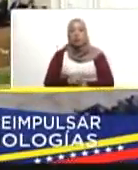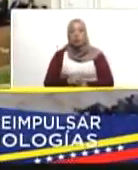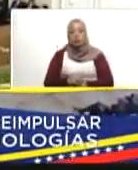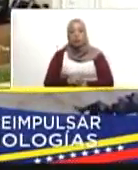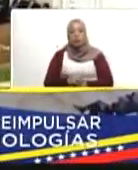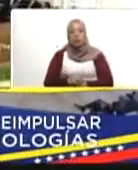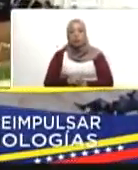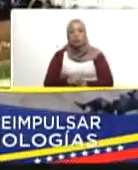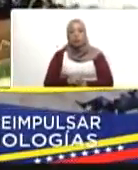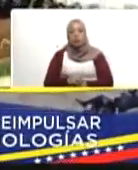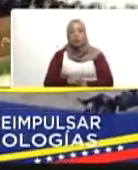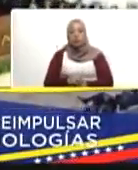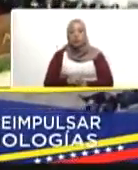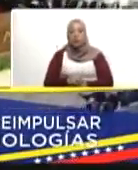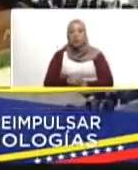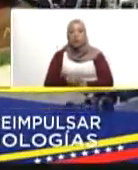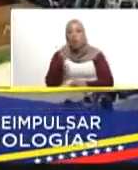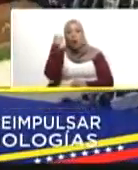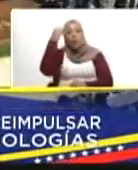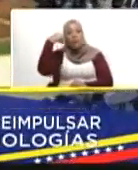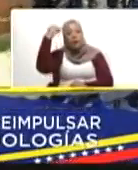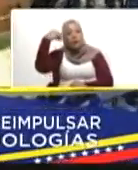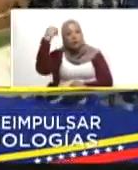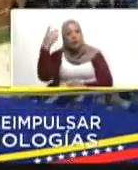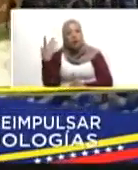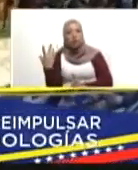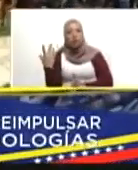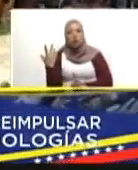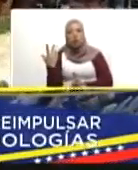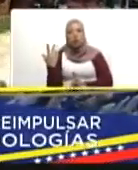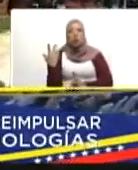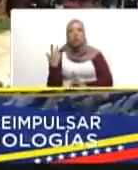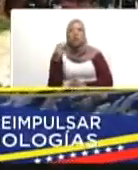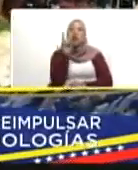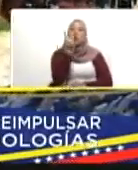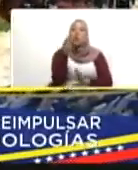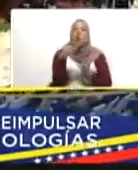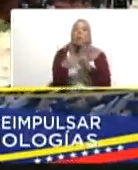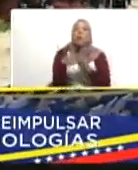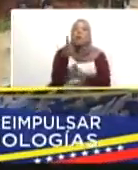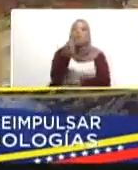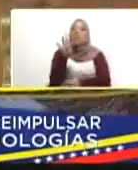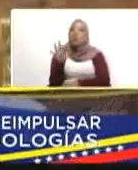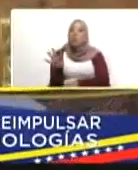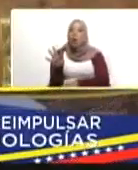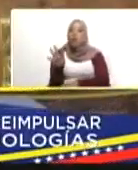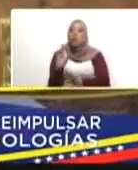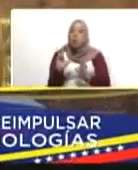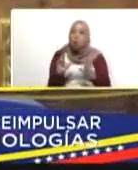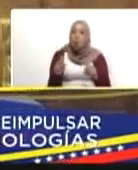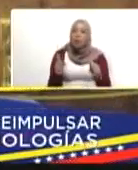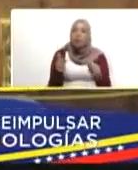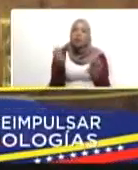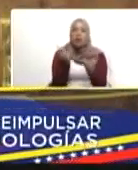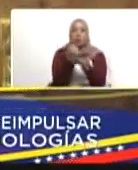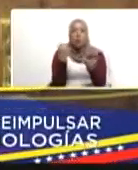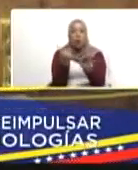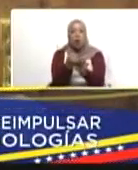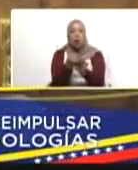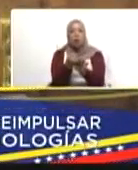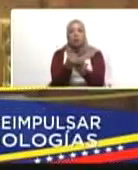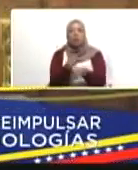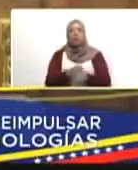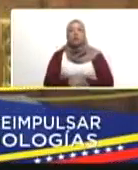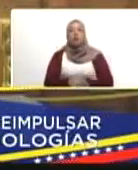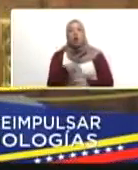exitosas Y ahora pensando 2024 empezando apenas